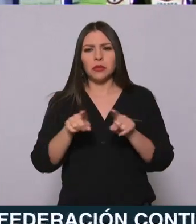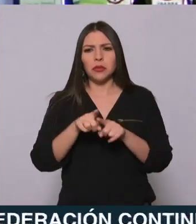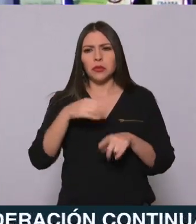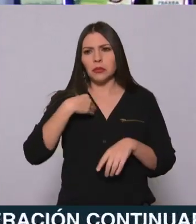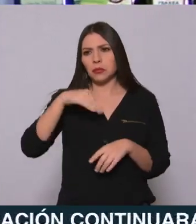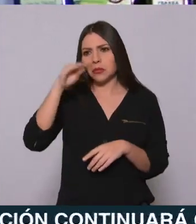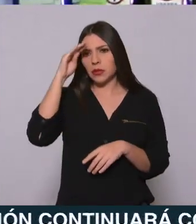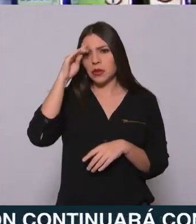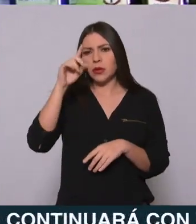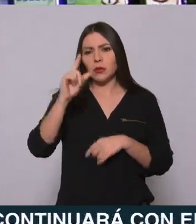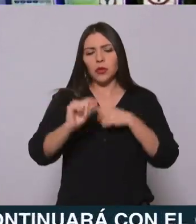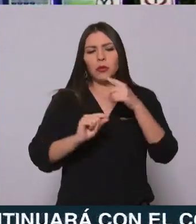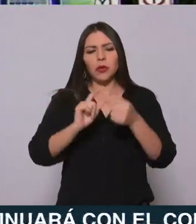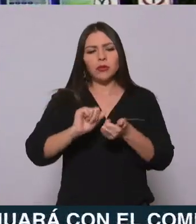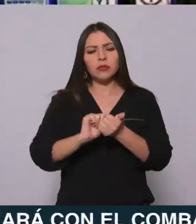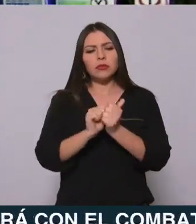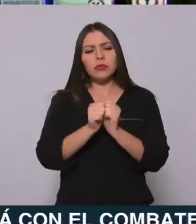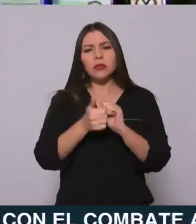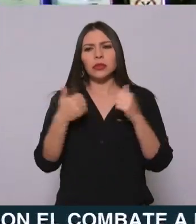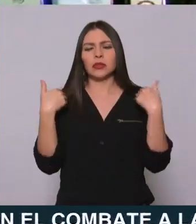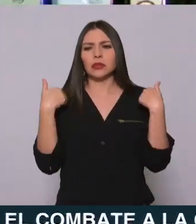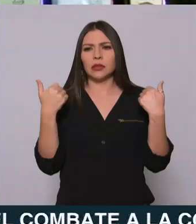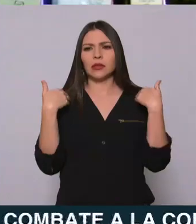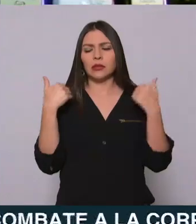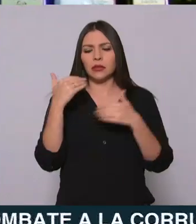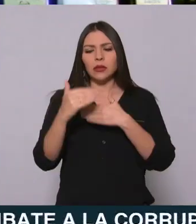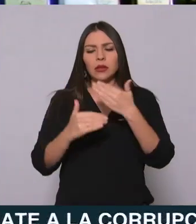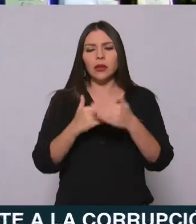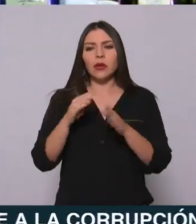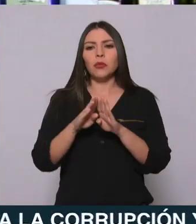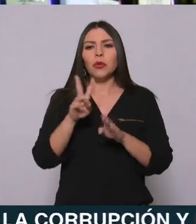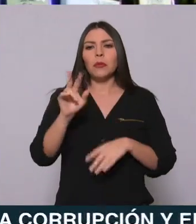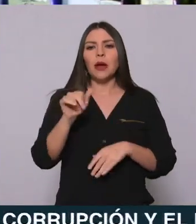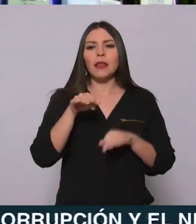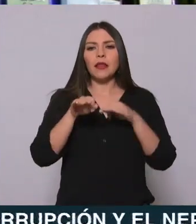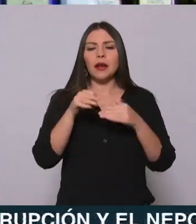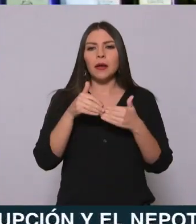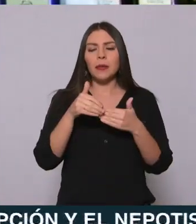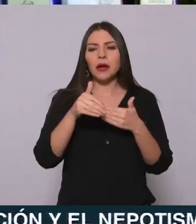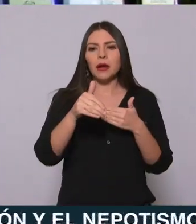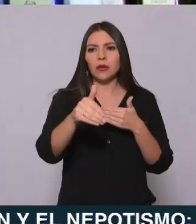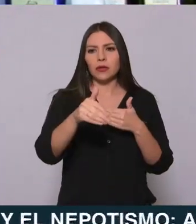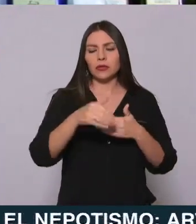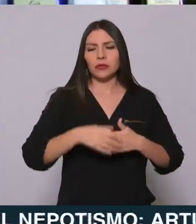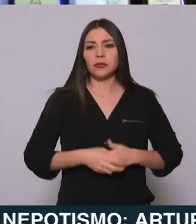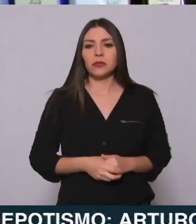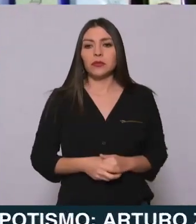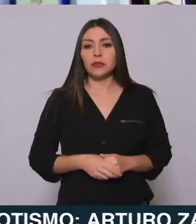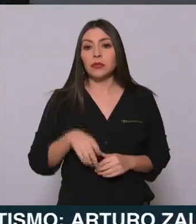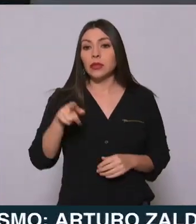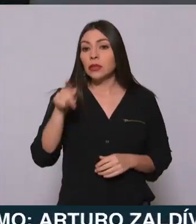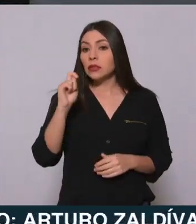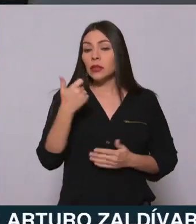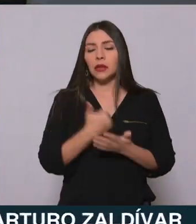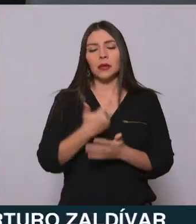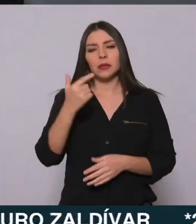lo va uno asimilando conforme va fluyendo el trabajo, ¿no? No creo que sea una cosa así grave.